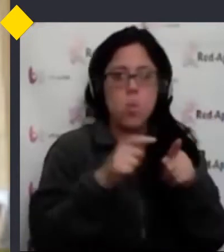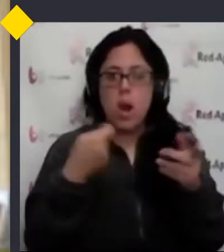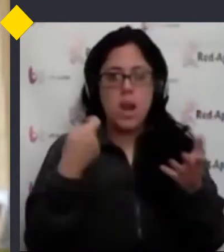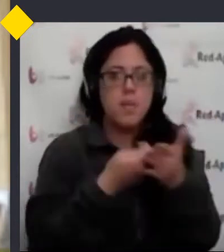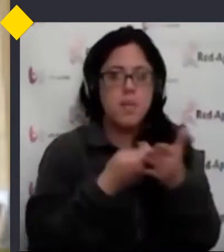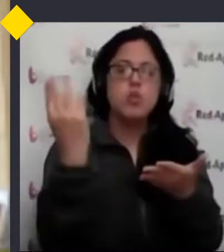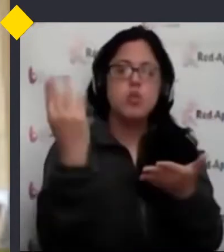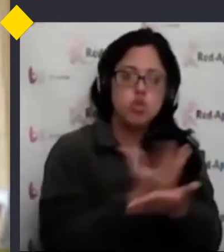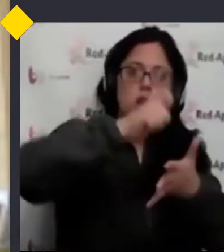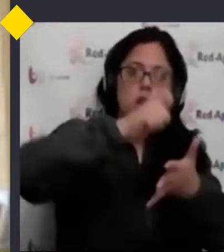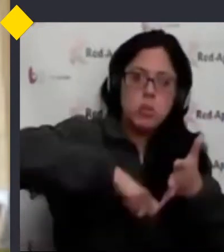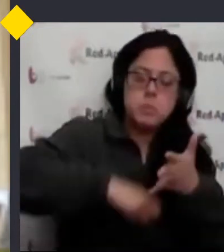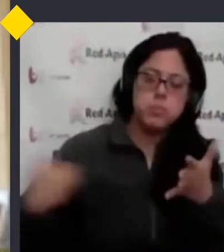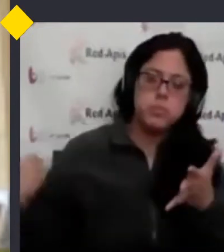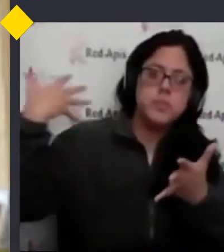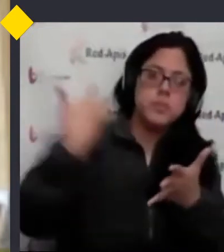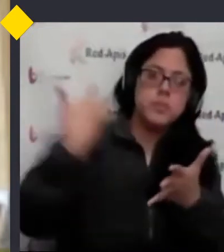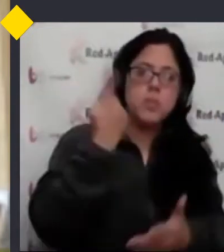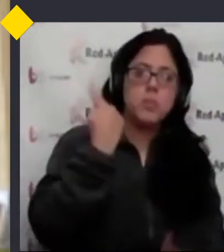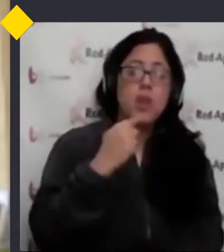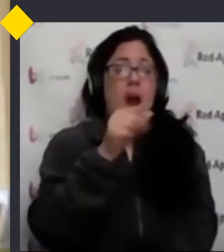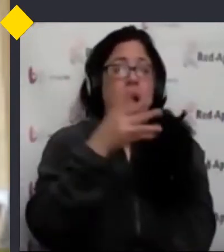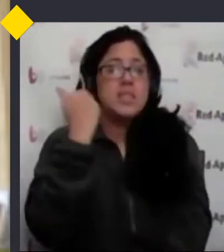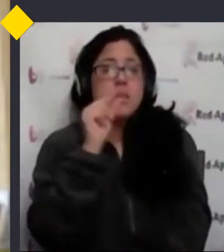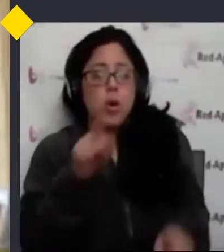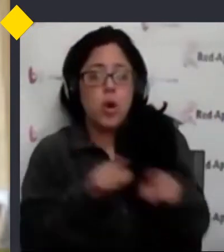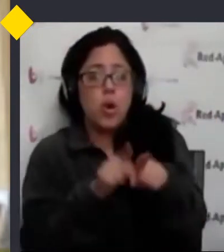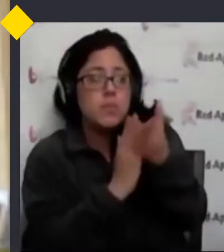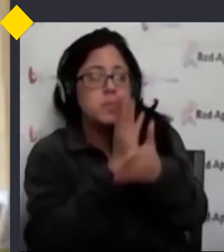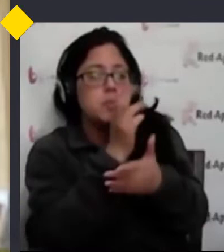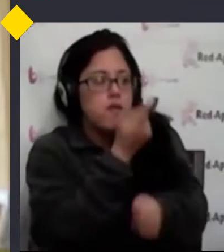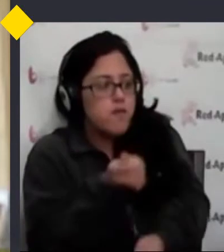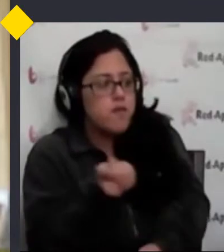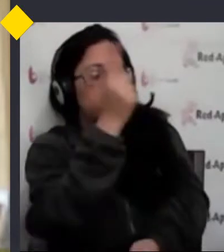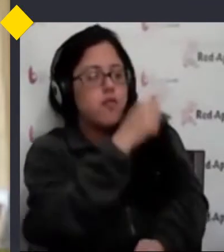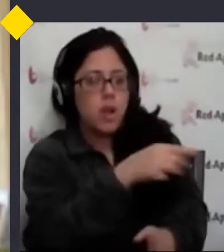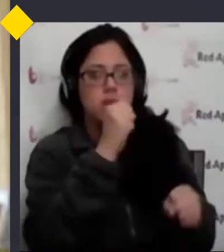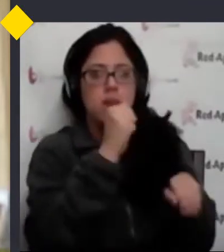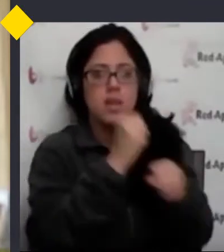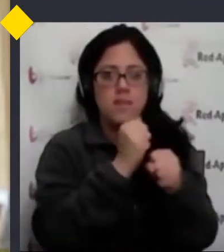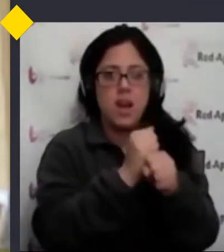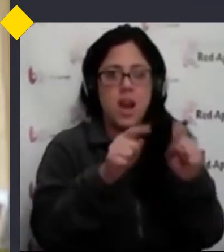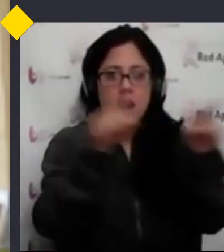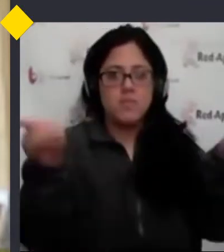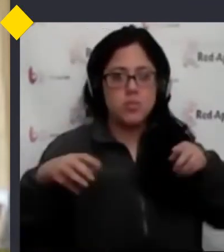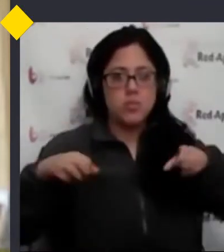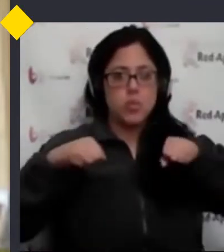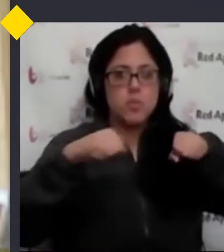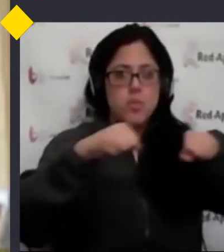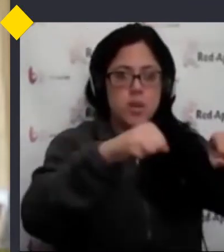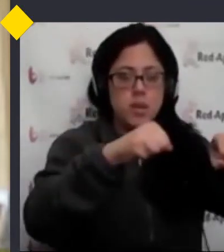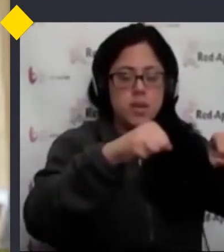meses, y ahora recientemente estamos iniciando el retorno a trabajar en nuestras tiendas, ¿ya? Y eso ha sido también por